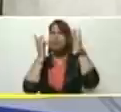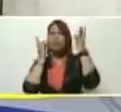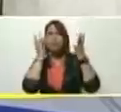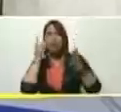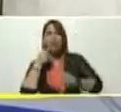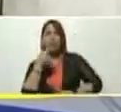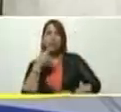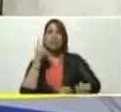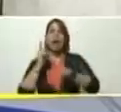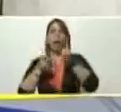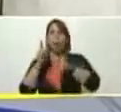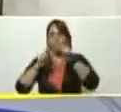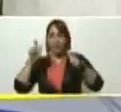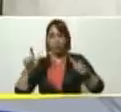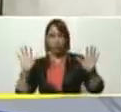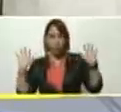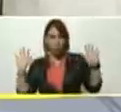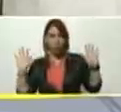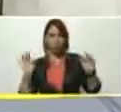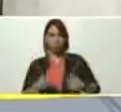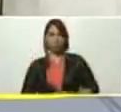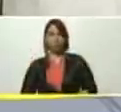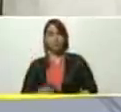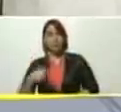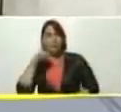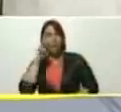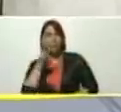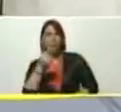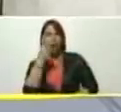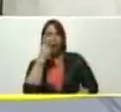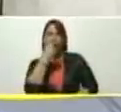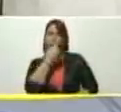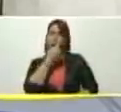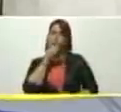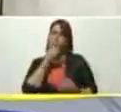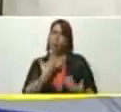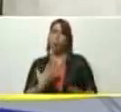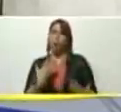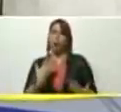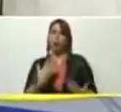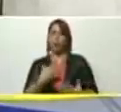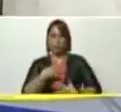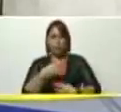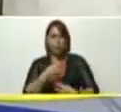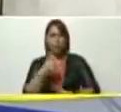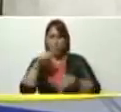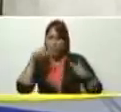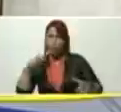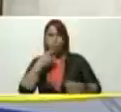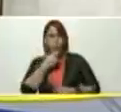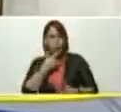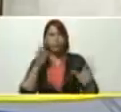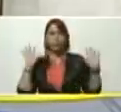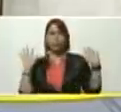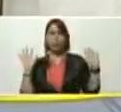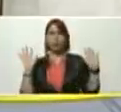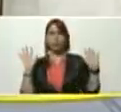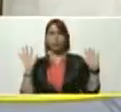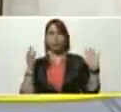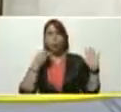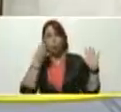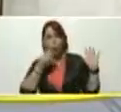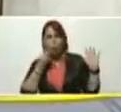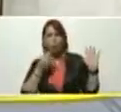dicen alguna gente. Yo le veo los ojos de buena intención, gente bonita, sobre todo la